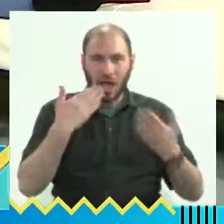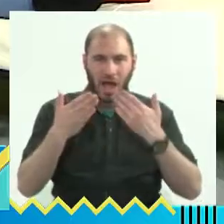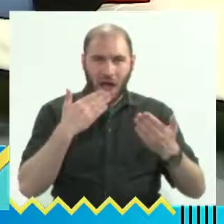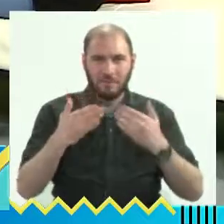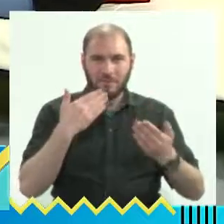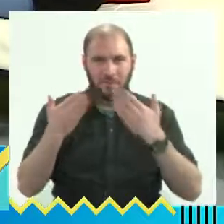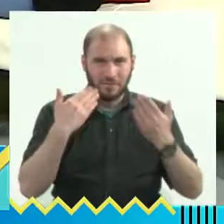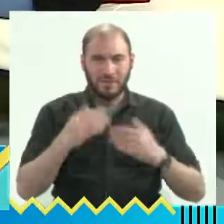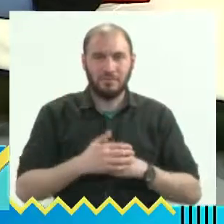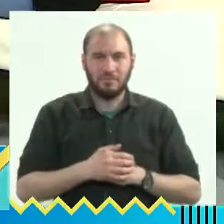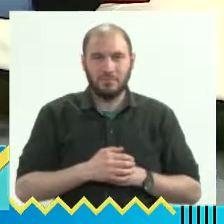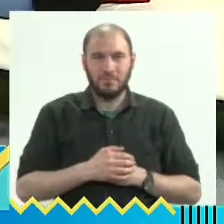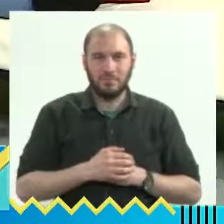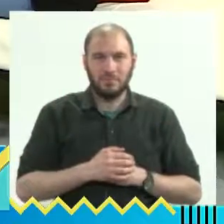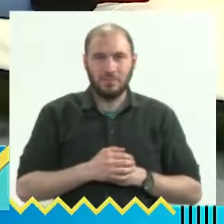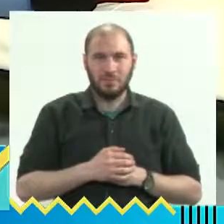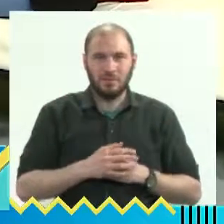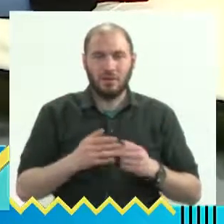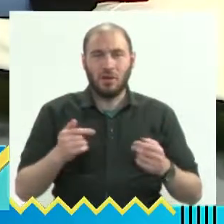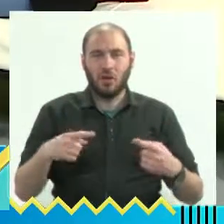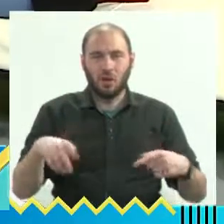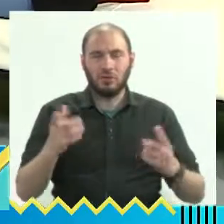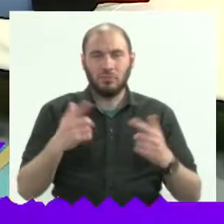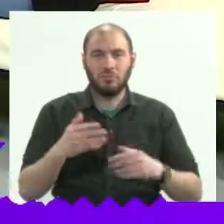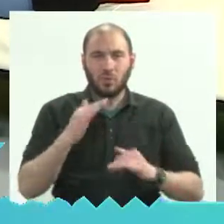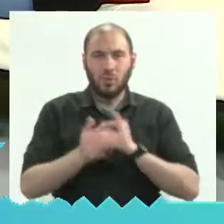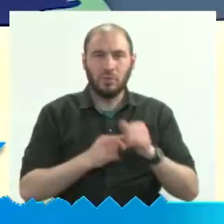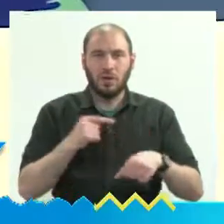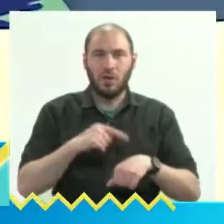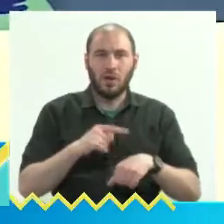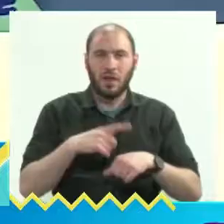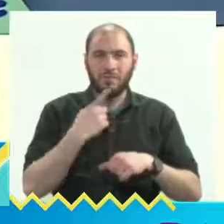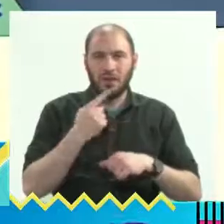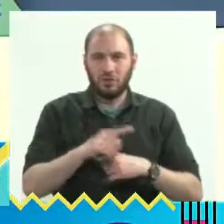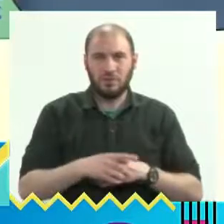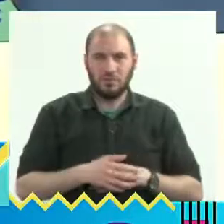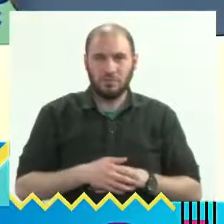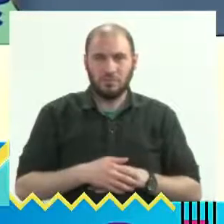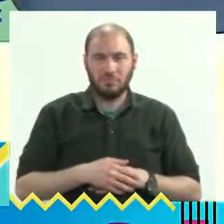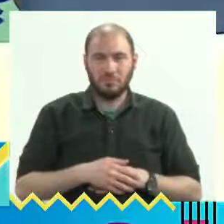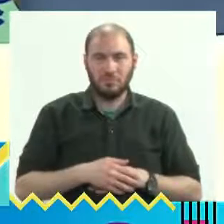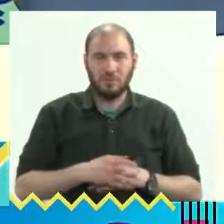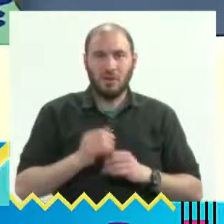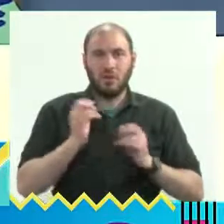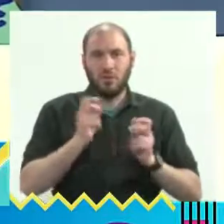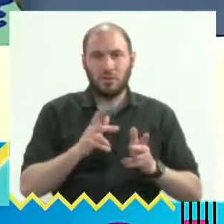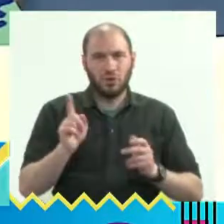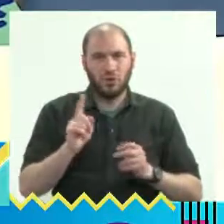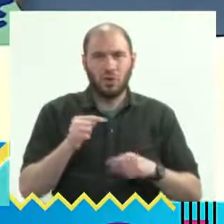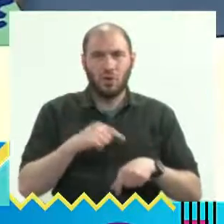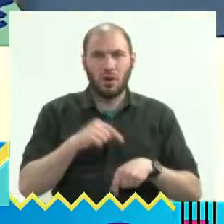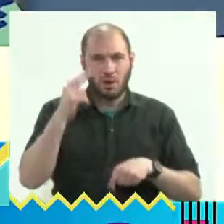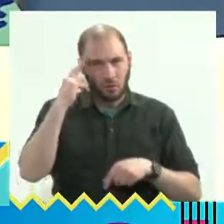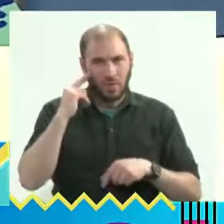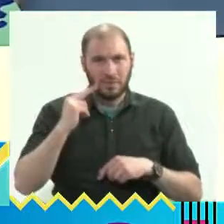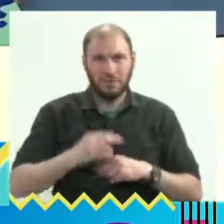charlamos y hablamos, es más, las comisiones, por ejemplo, tienen horarios de varones. Entonces empezás a decir, mirá, no, a las